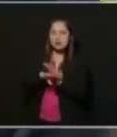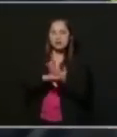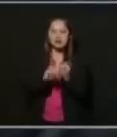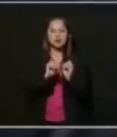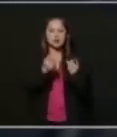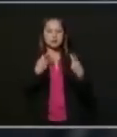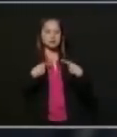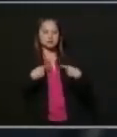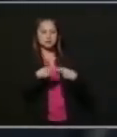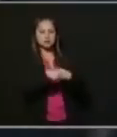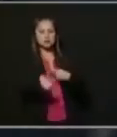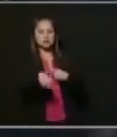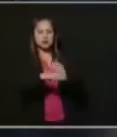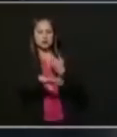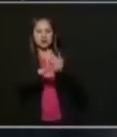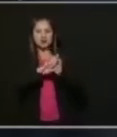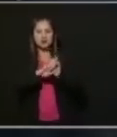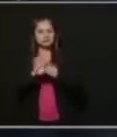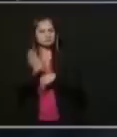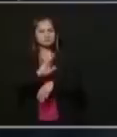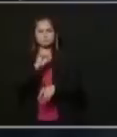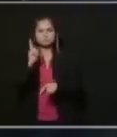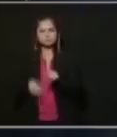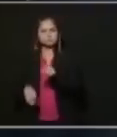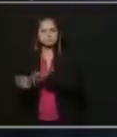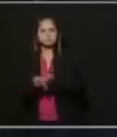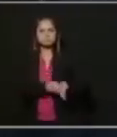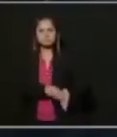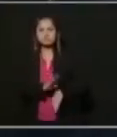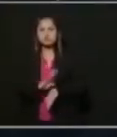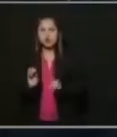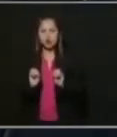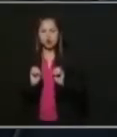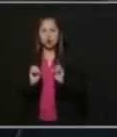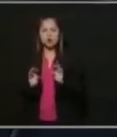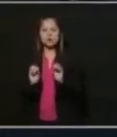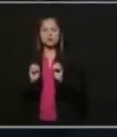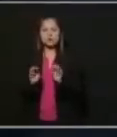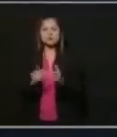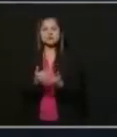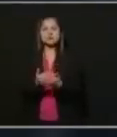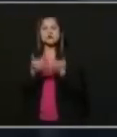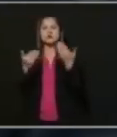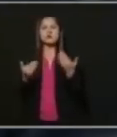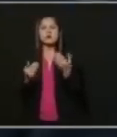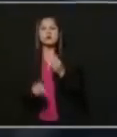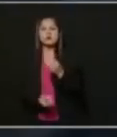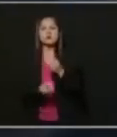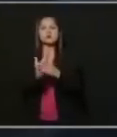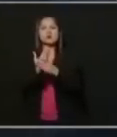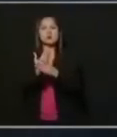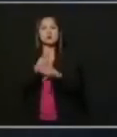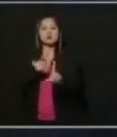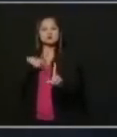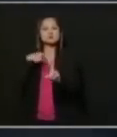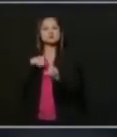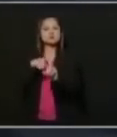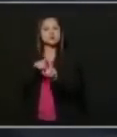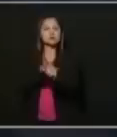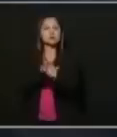ciudadanos. Y la oficina sucesora tendrá como única